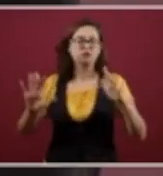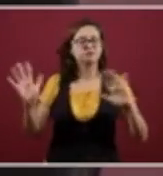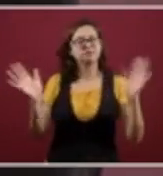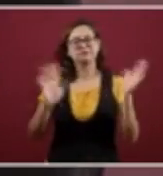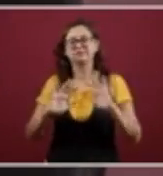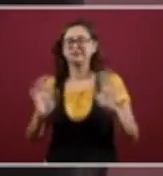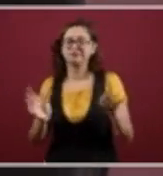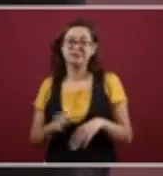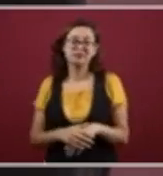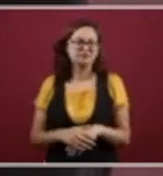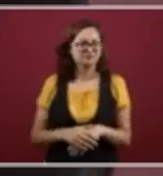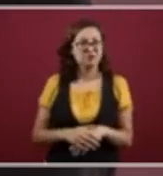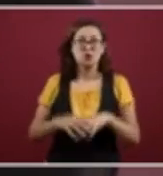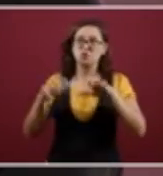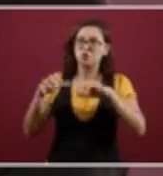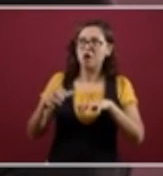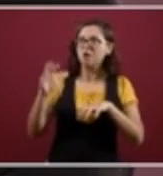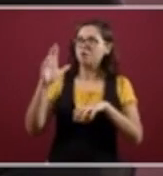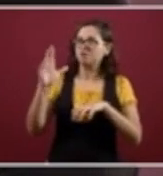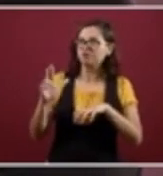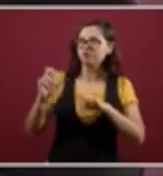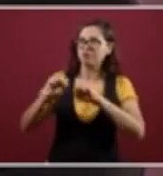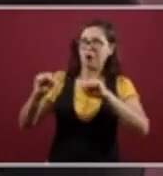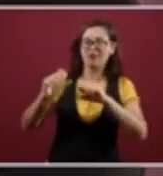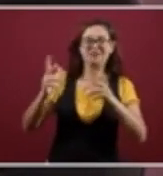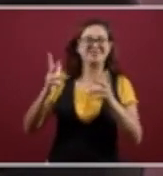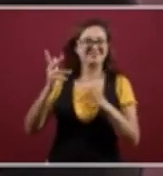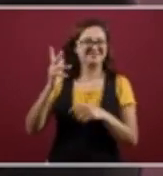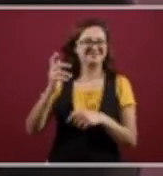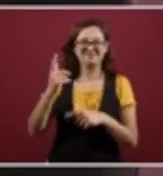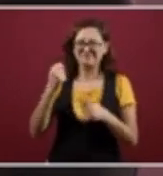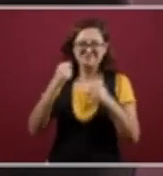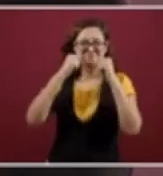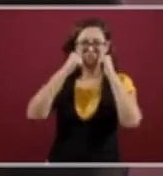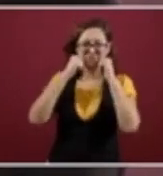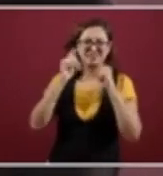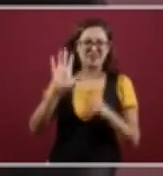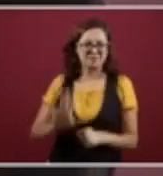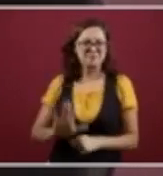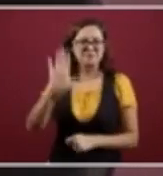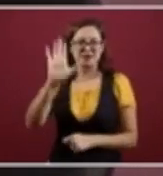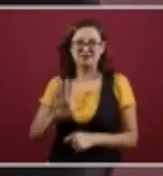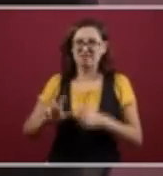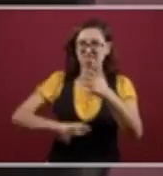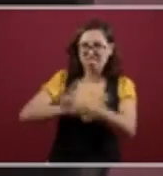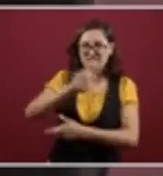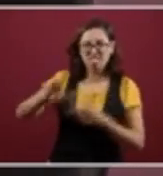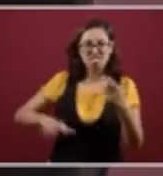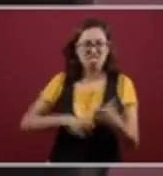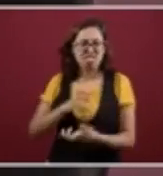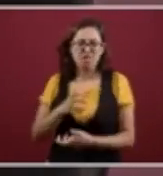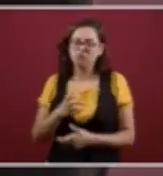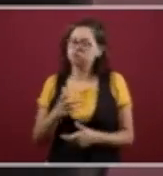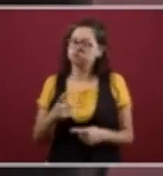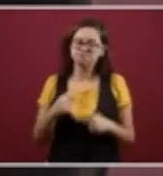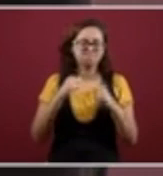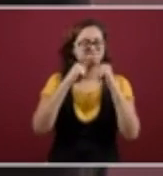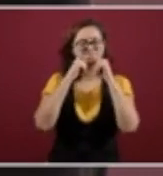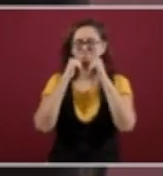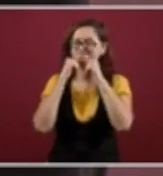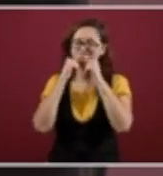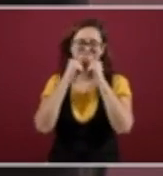llueva, truene o relampague, se le va a dar el apoyo a